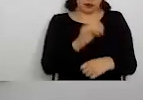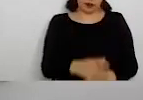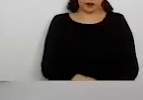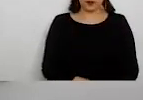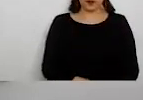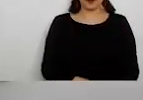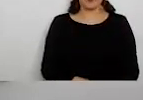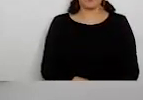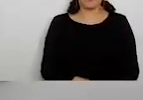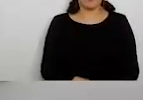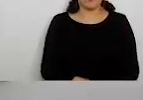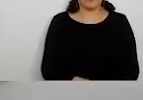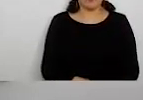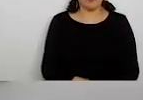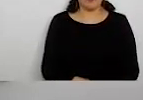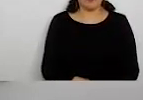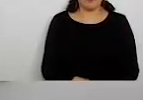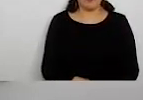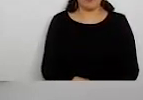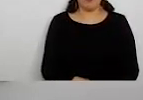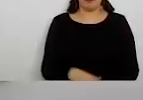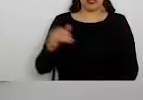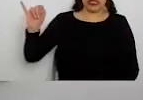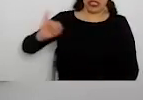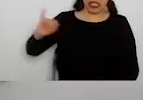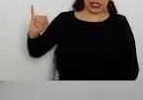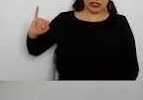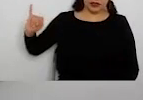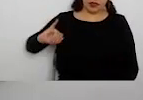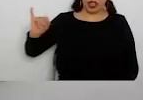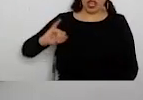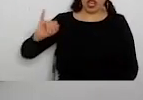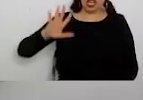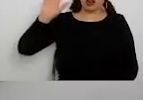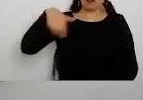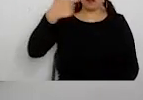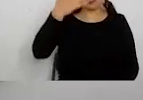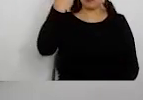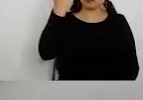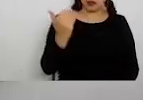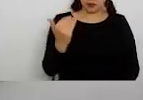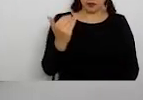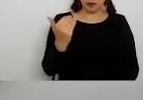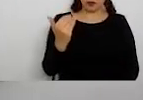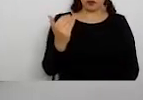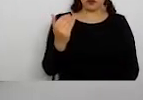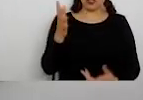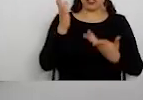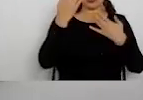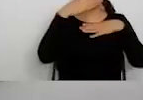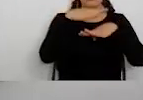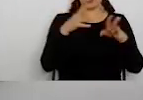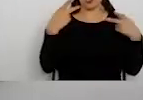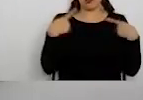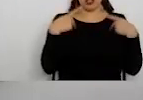lo comentaba, las tasas de interés son bajas y el sistema de bancarización de las personas es